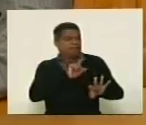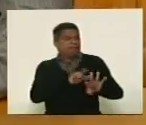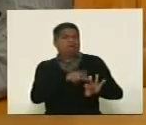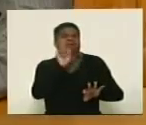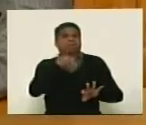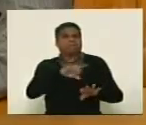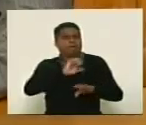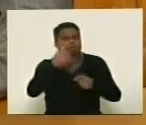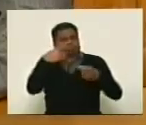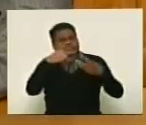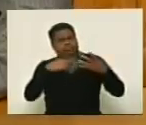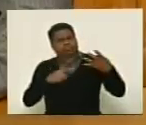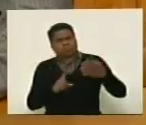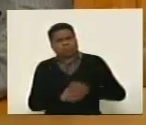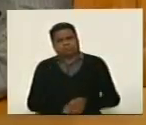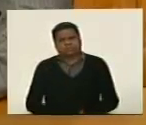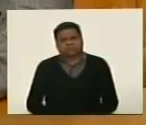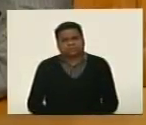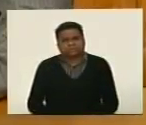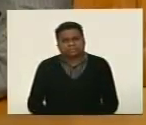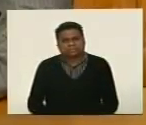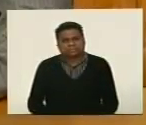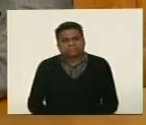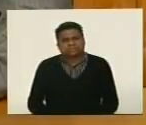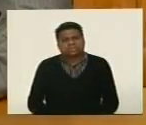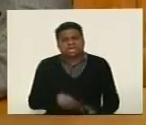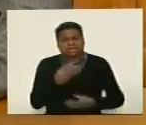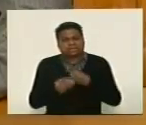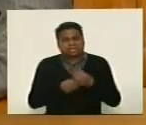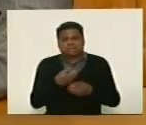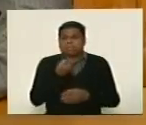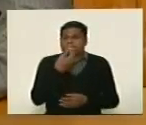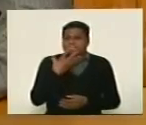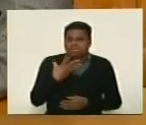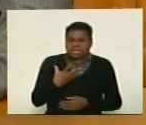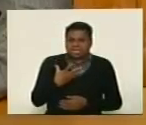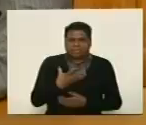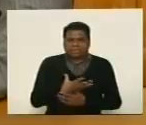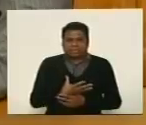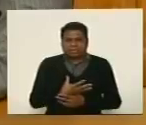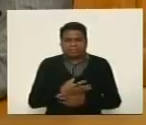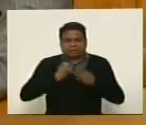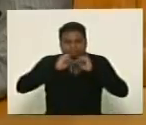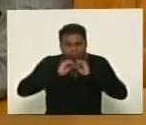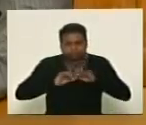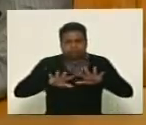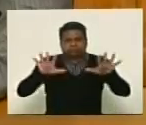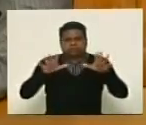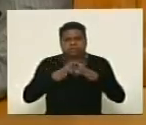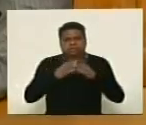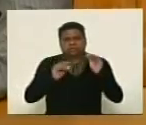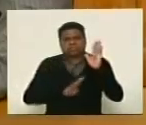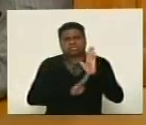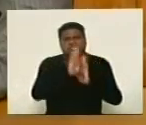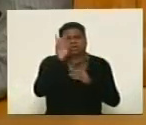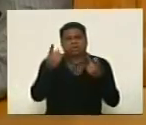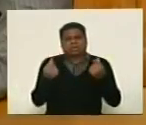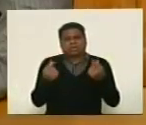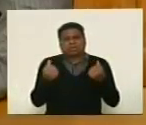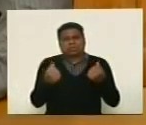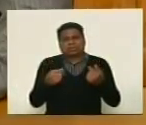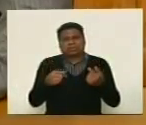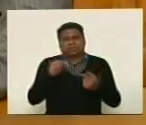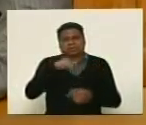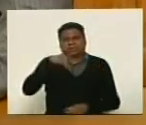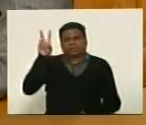minerales estratégicos, conducidos de manera eficaz y eficiente para la promoción del desarrollo económico